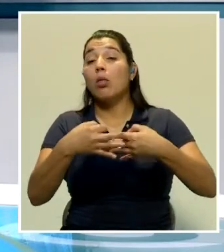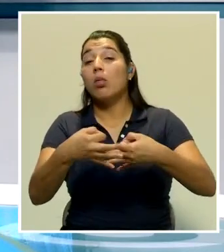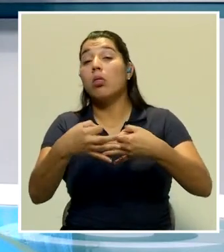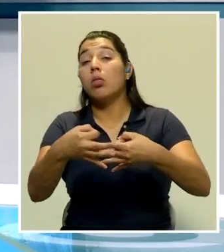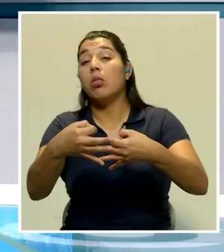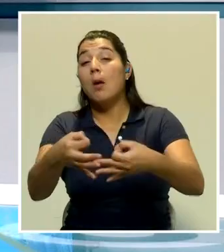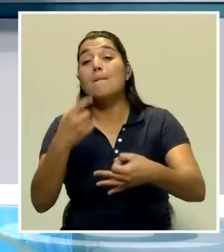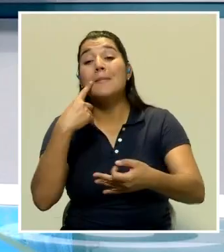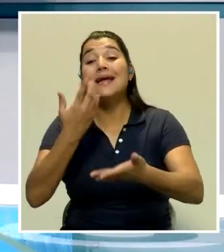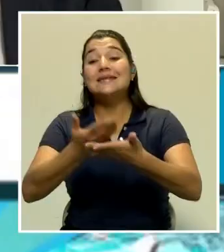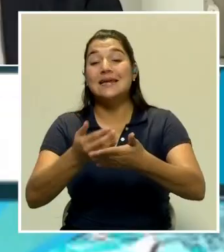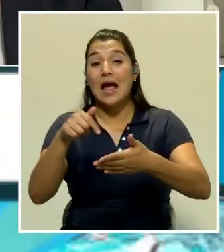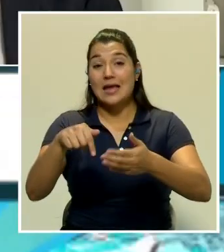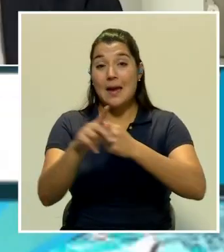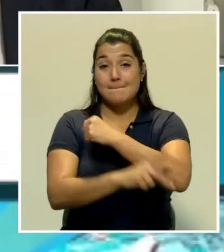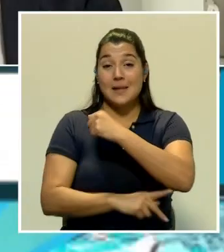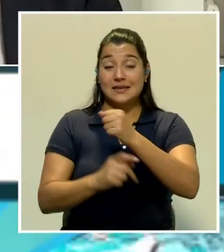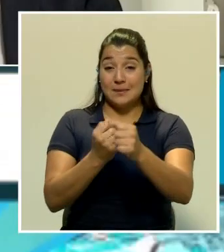llegar?